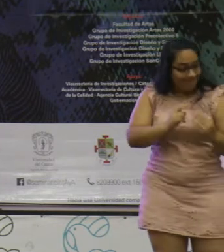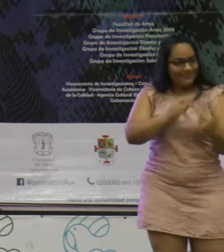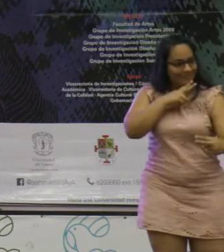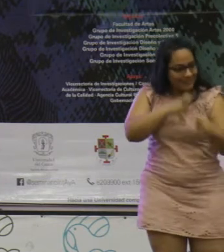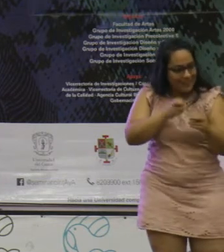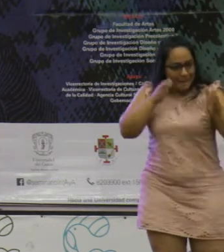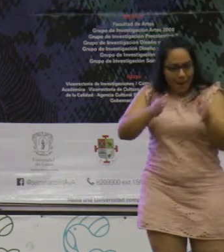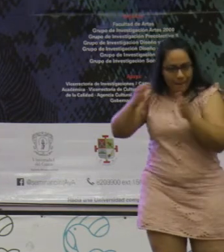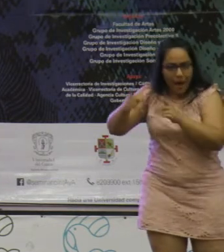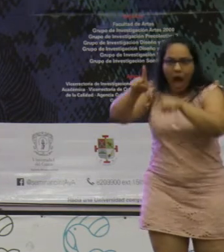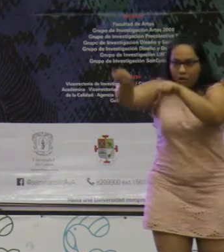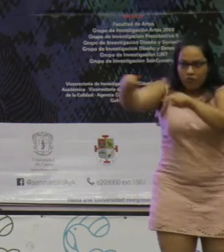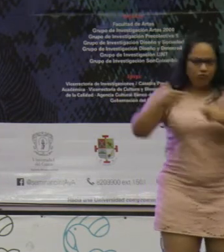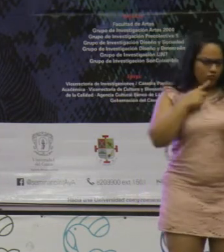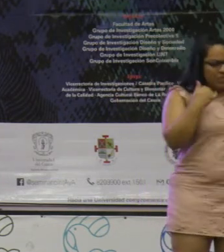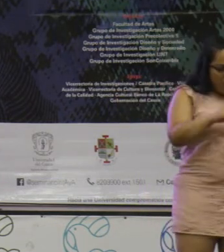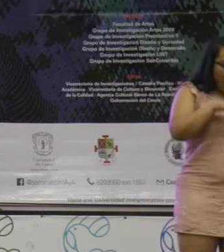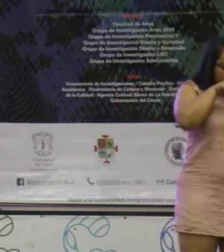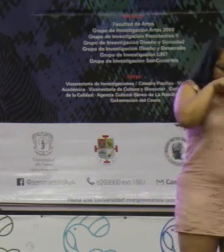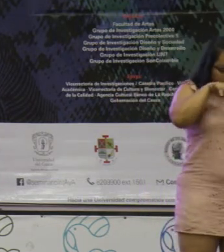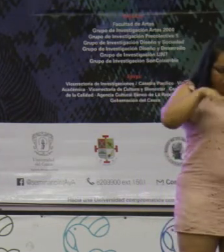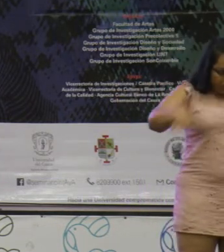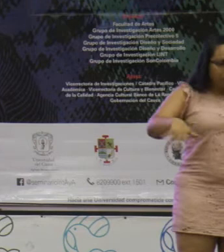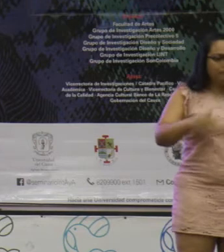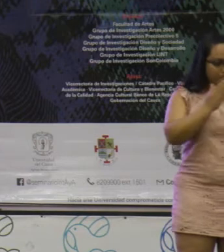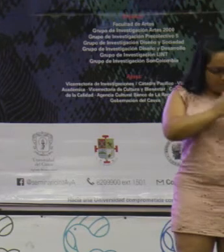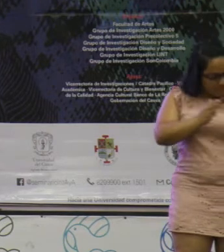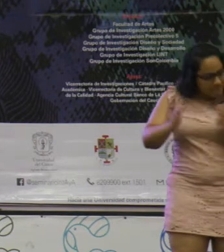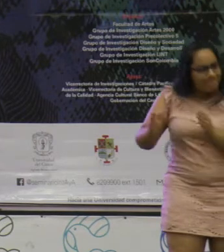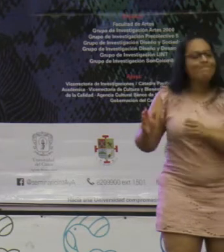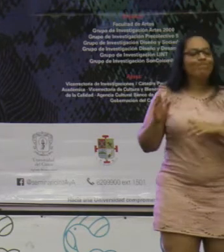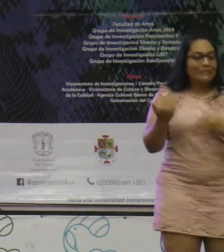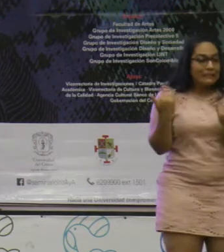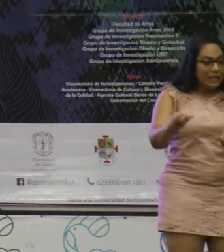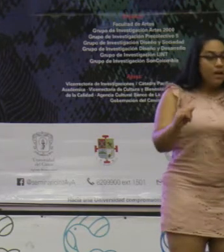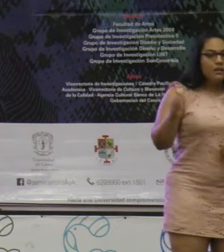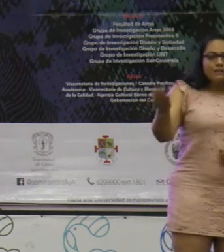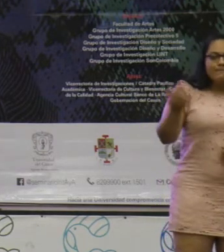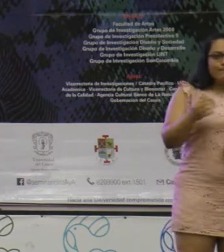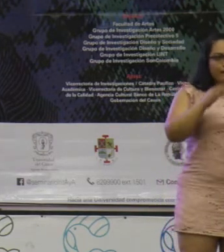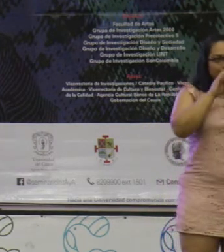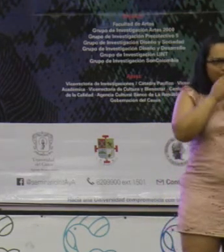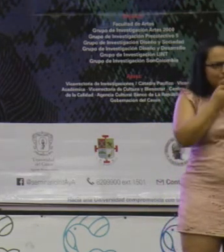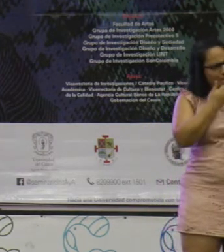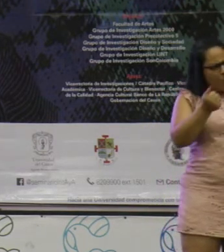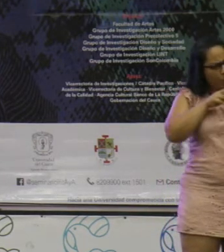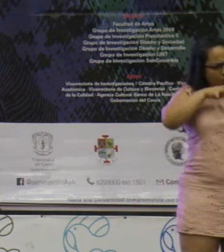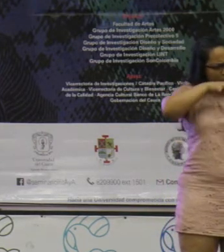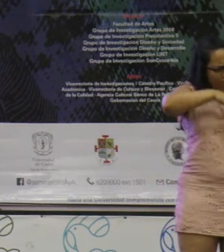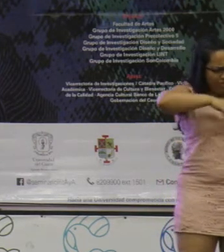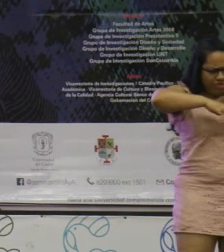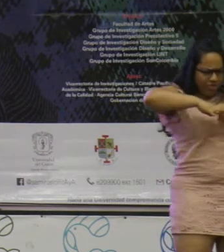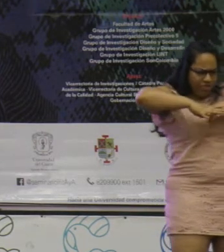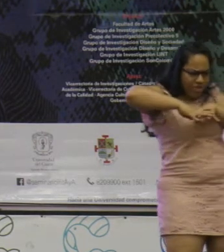un desglose categórico sobre estos tres enunciados, pero sí me parece que es muy relevante tejer una trenza entre estas